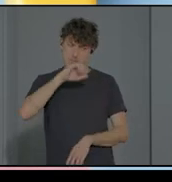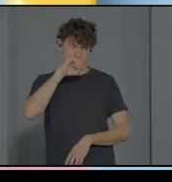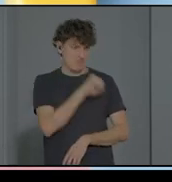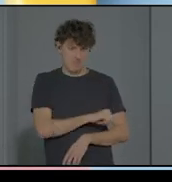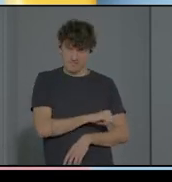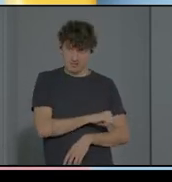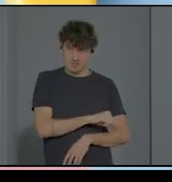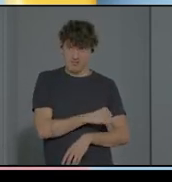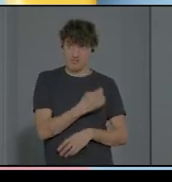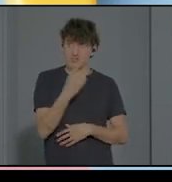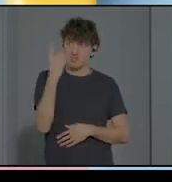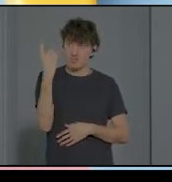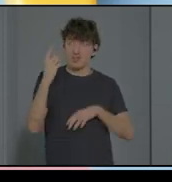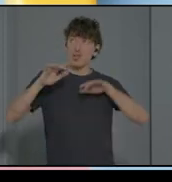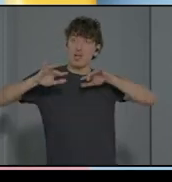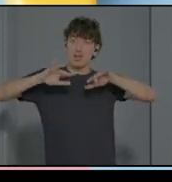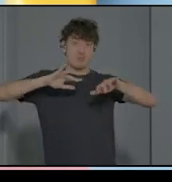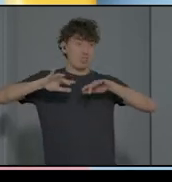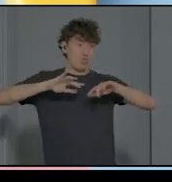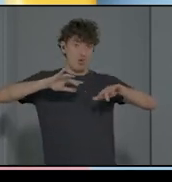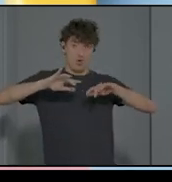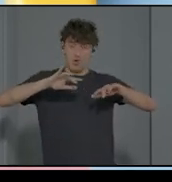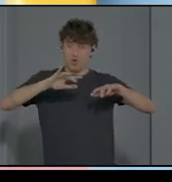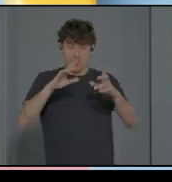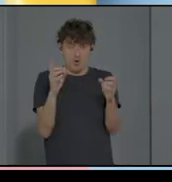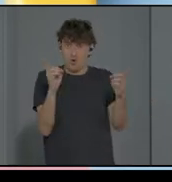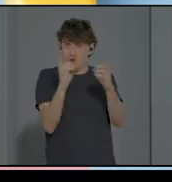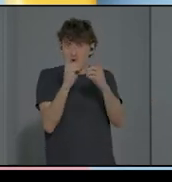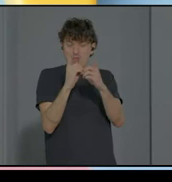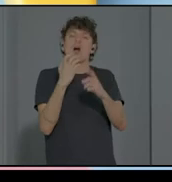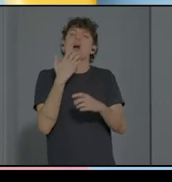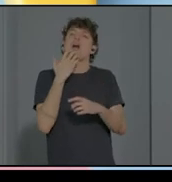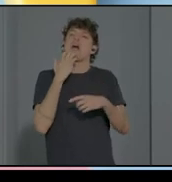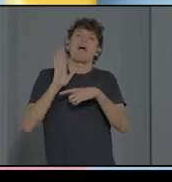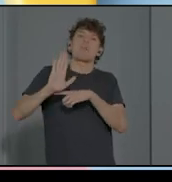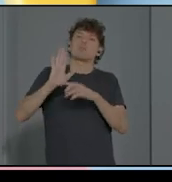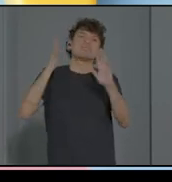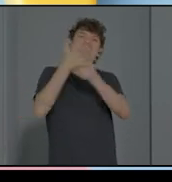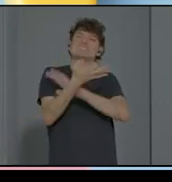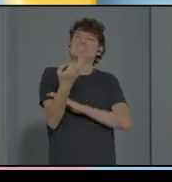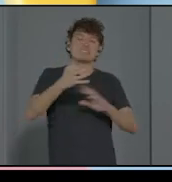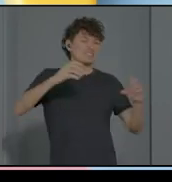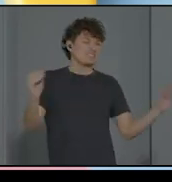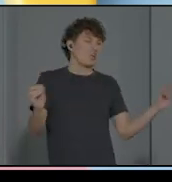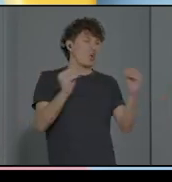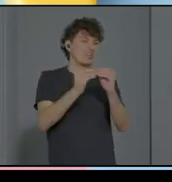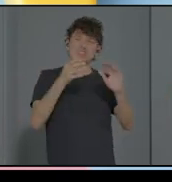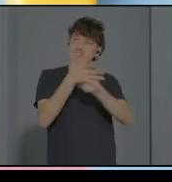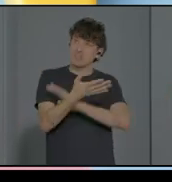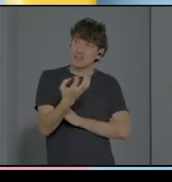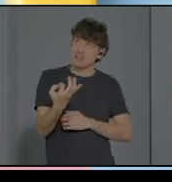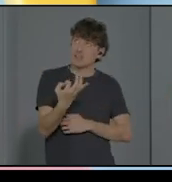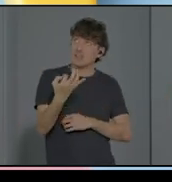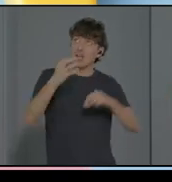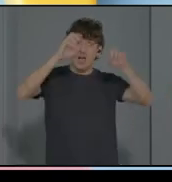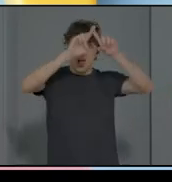para daros un ejemplo de lo que significa sincronía. Veis que en la parte alta hay dos ondas diferentes, una es la